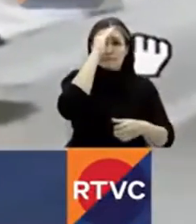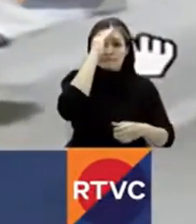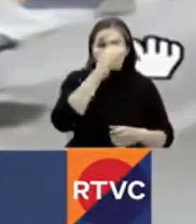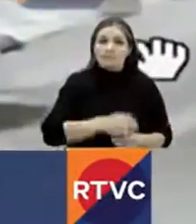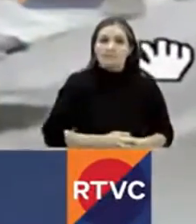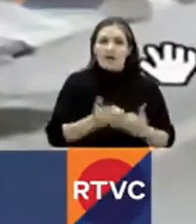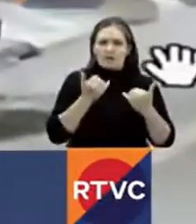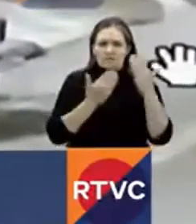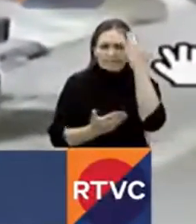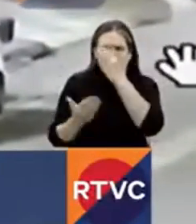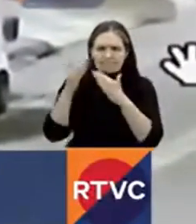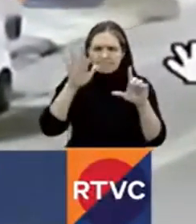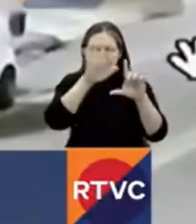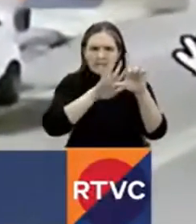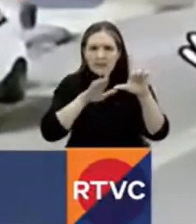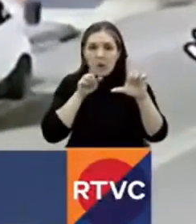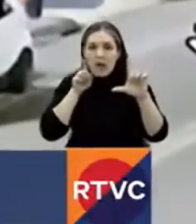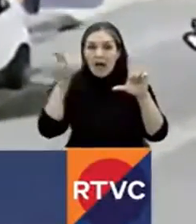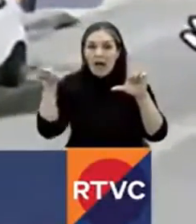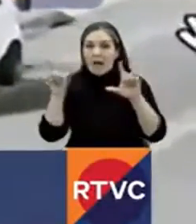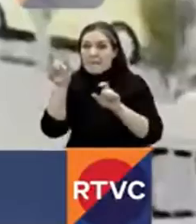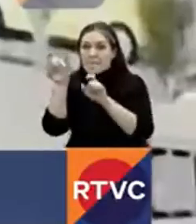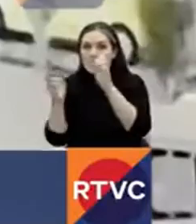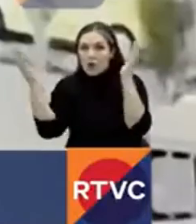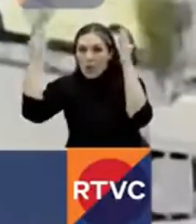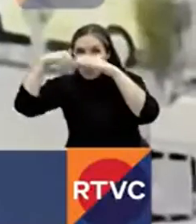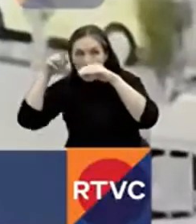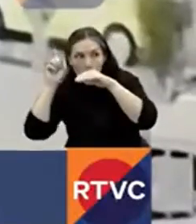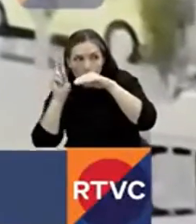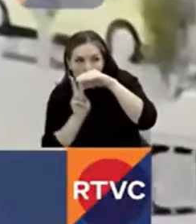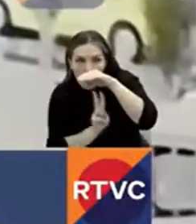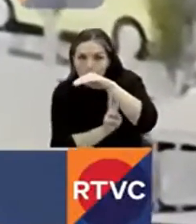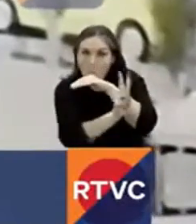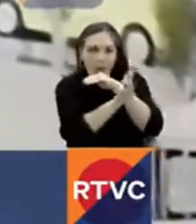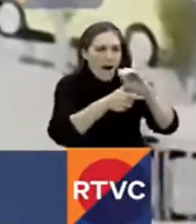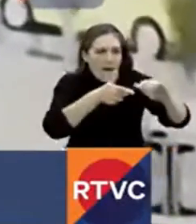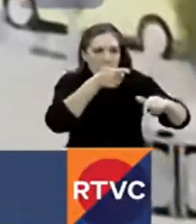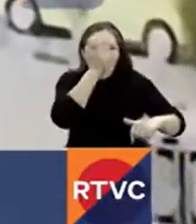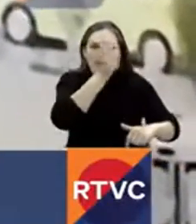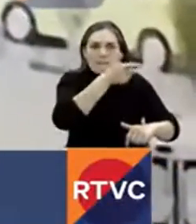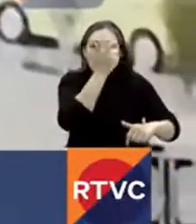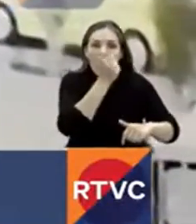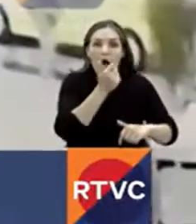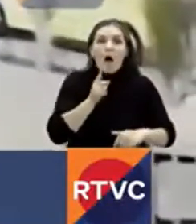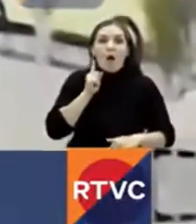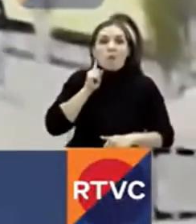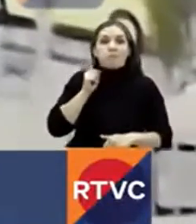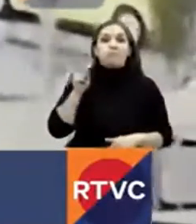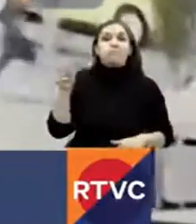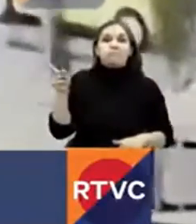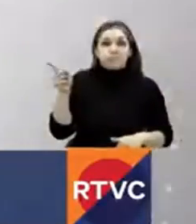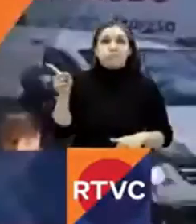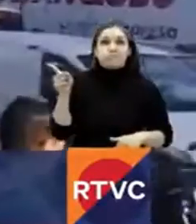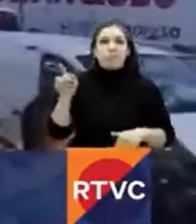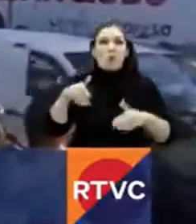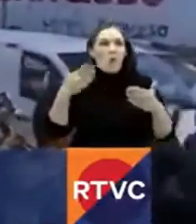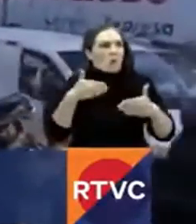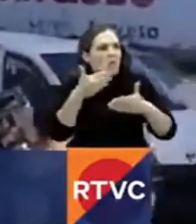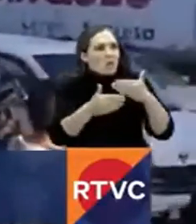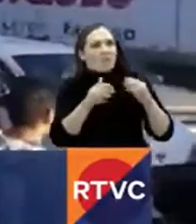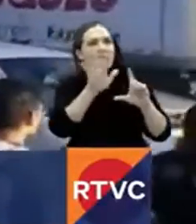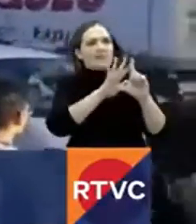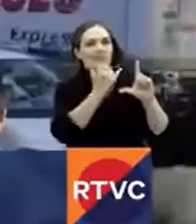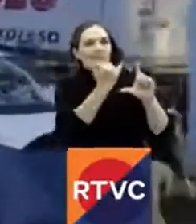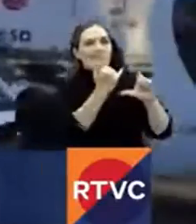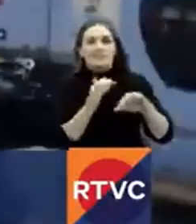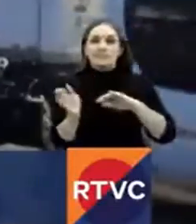estos videos que serían del momento de la entrada de los asaltantes. Está la llegada de la patrulla y el ataque al uniformado. Mañana de